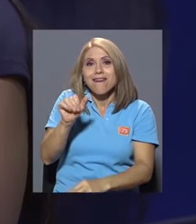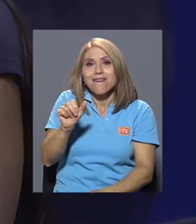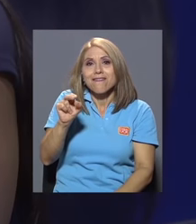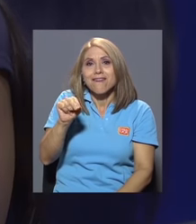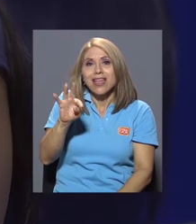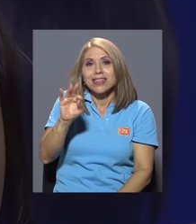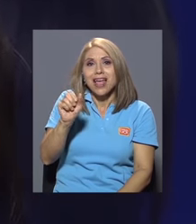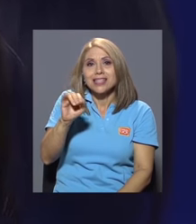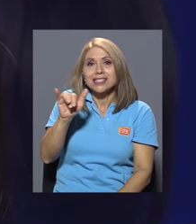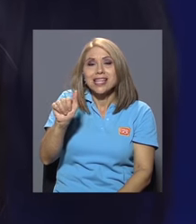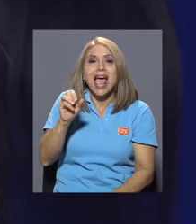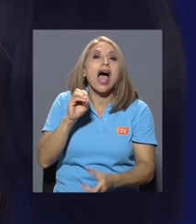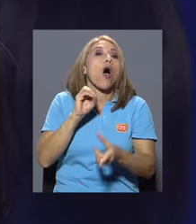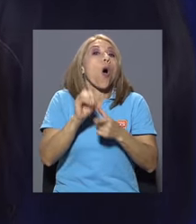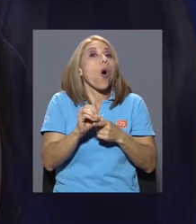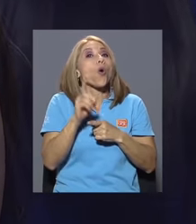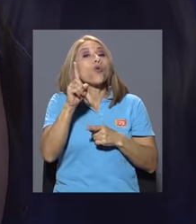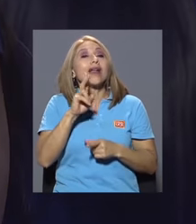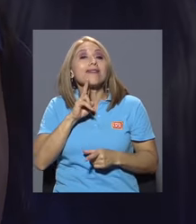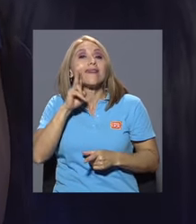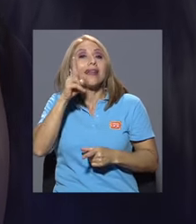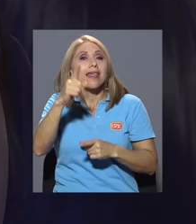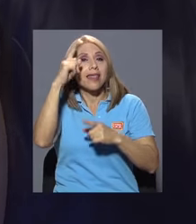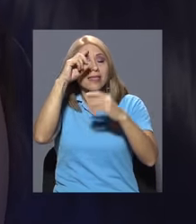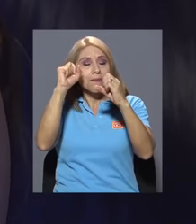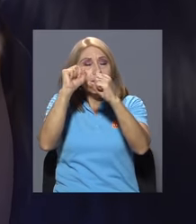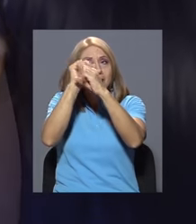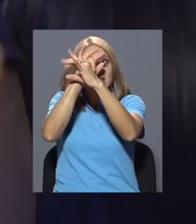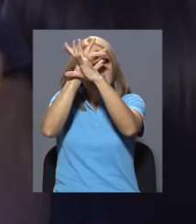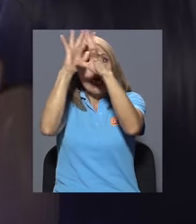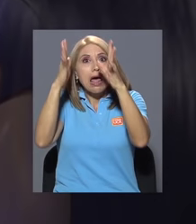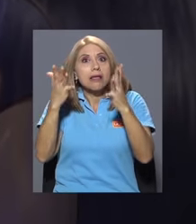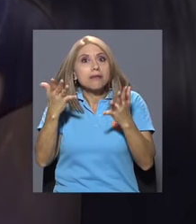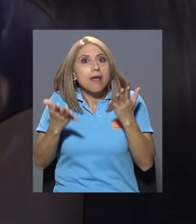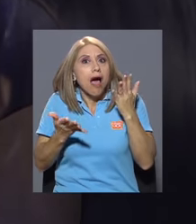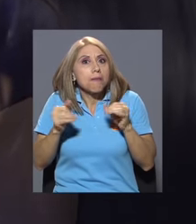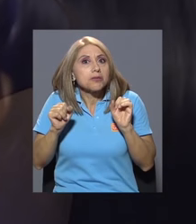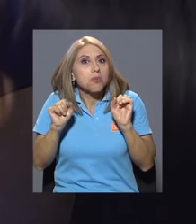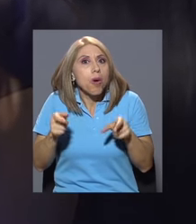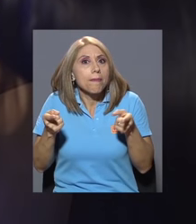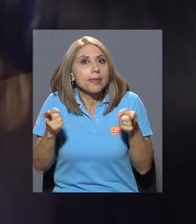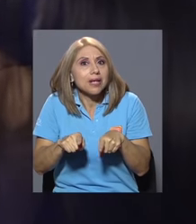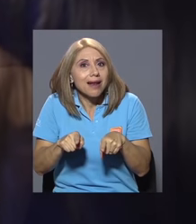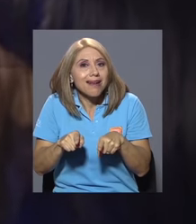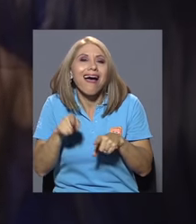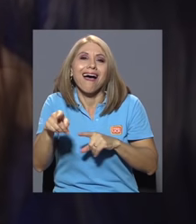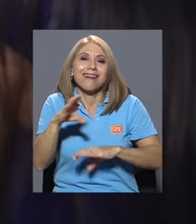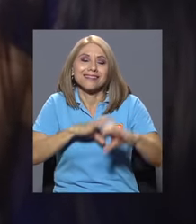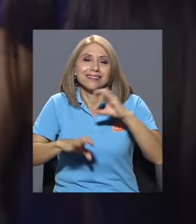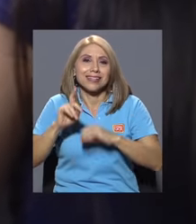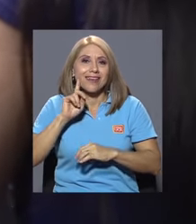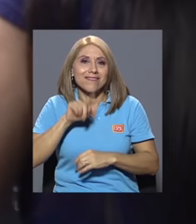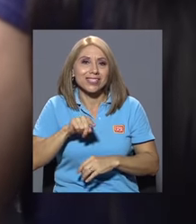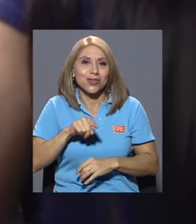realidad imaginada vista como probable, y es cuando empezamos a hablar de ciencia ficción. Entonces,